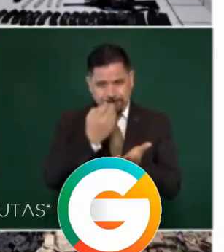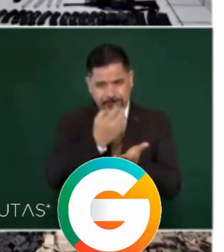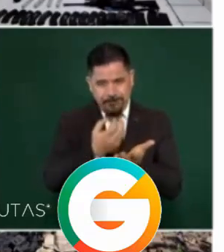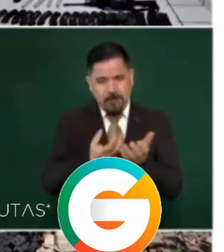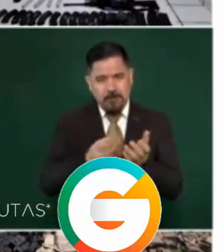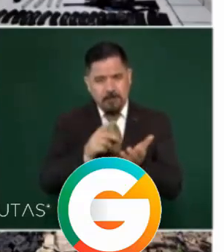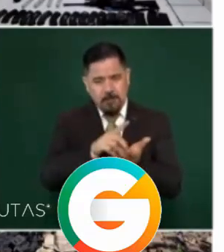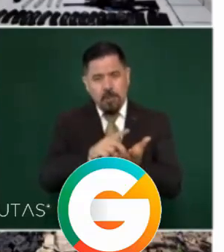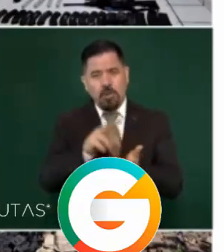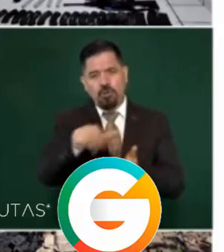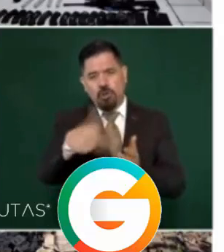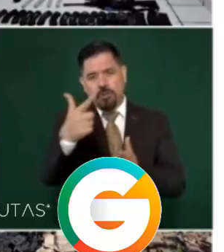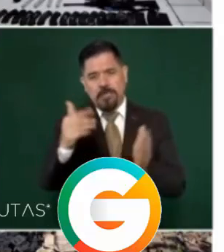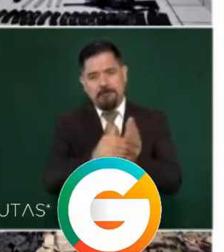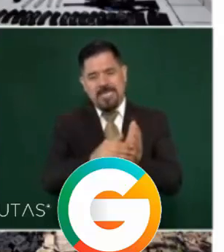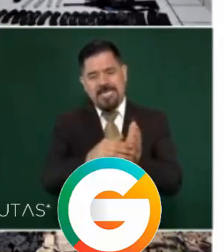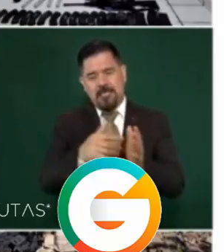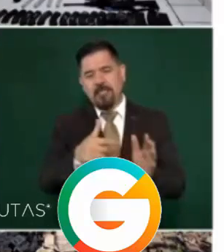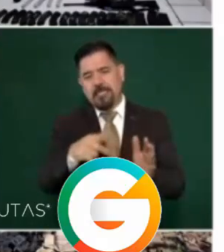12.761 kilogramos,